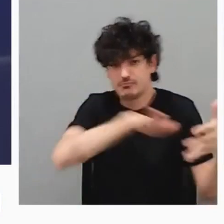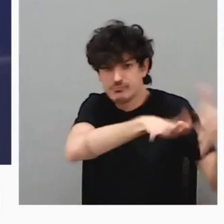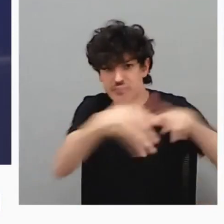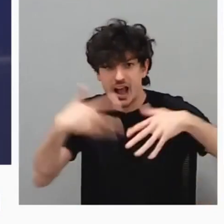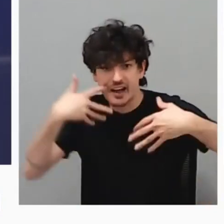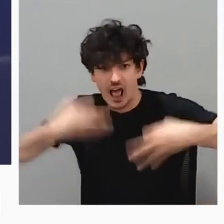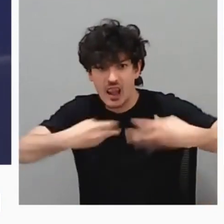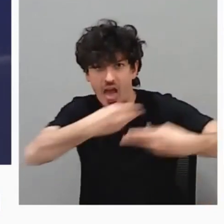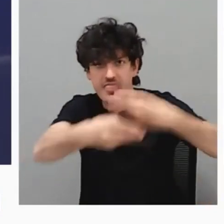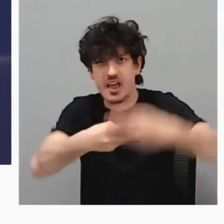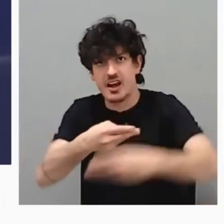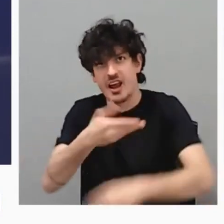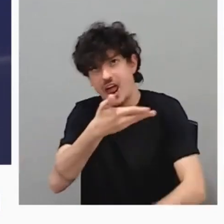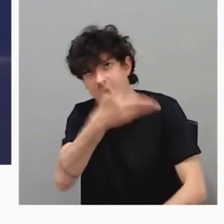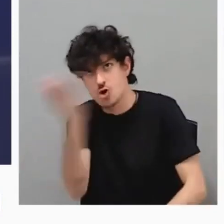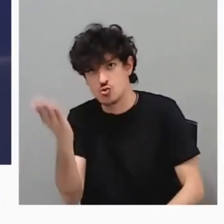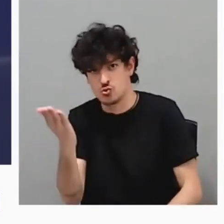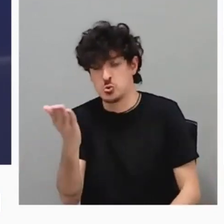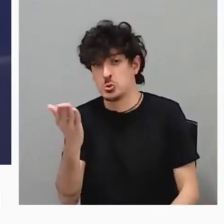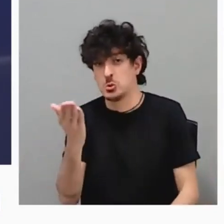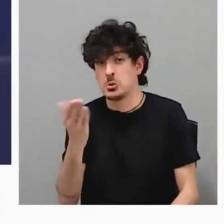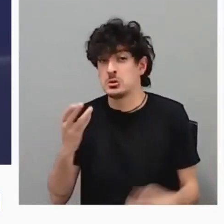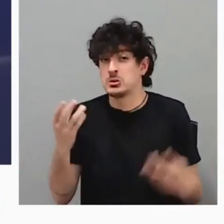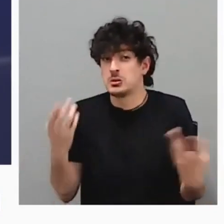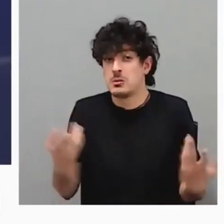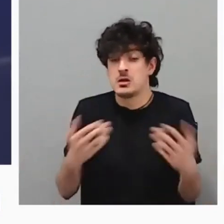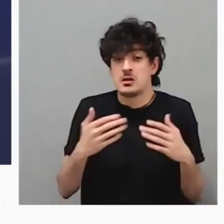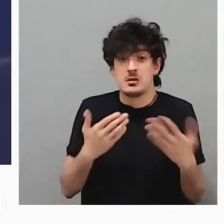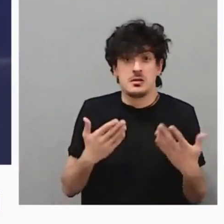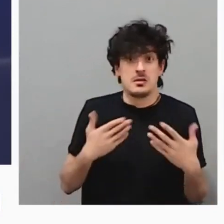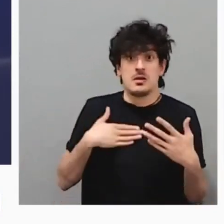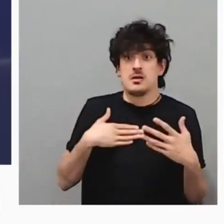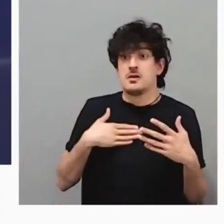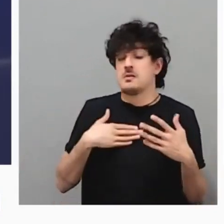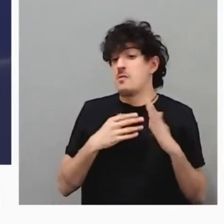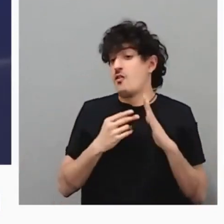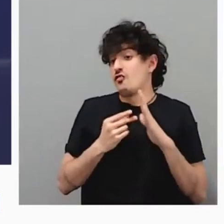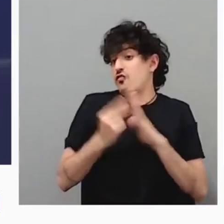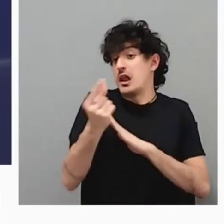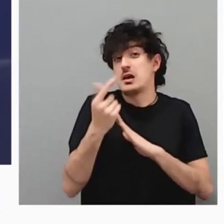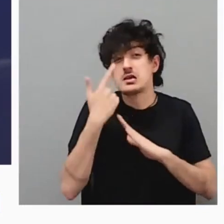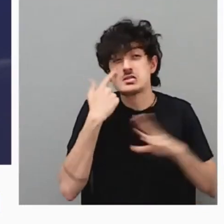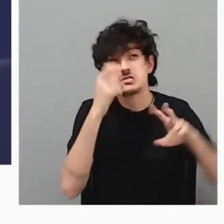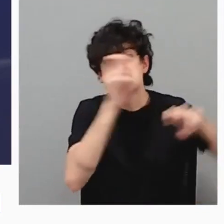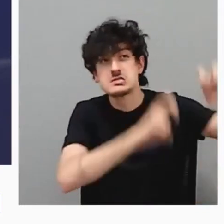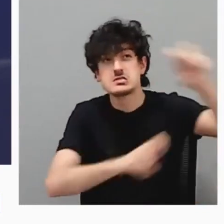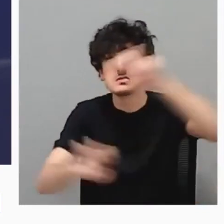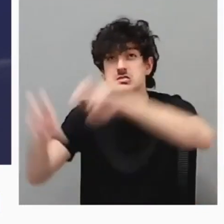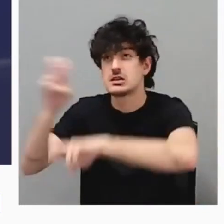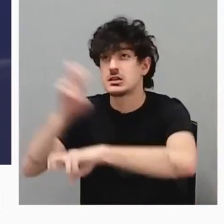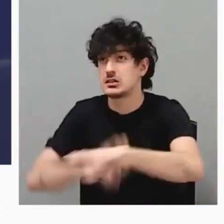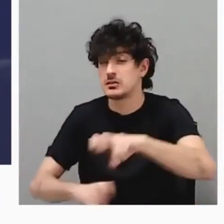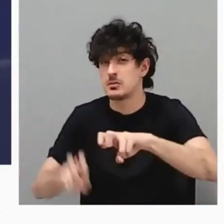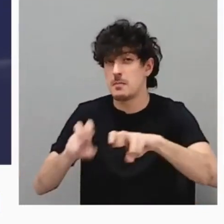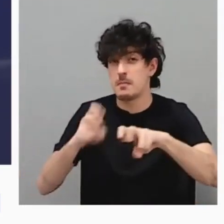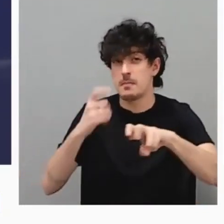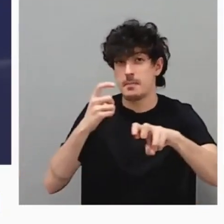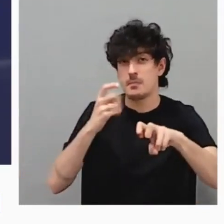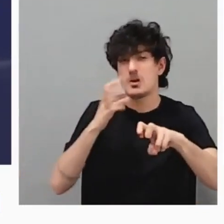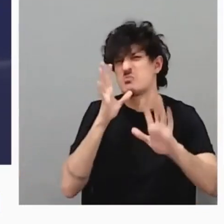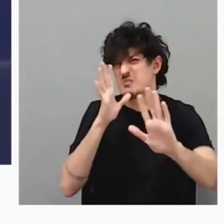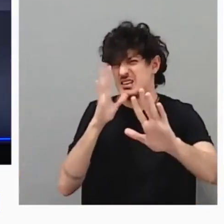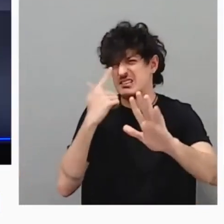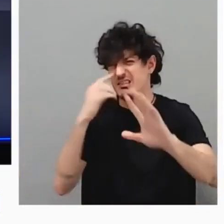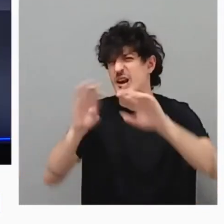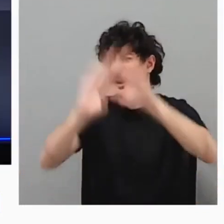de este ejercicio de salir fuera, surge nuestra experiencia ya hace 4 años de innovación. Y ahora, si los compañeros son tan amables, nos pondrán un vídeo para